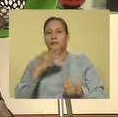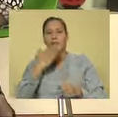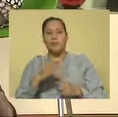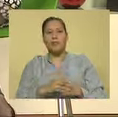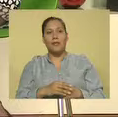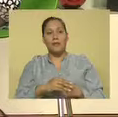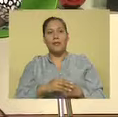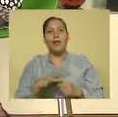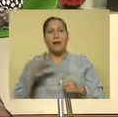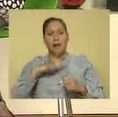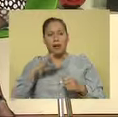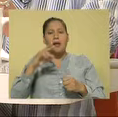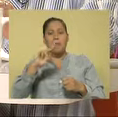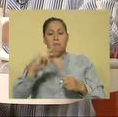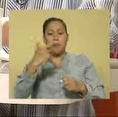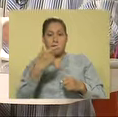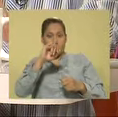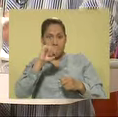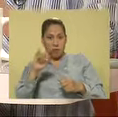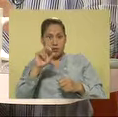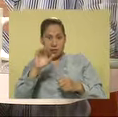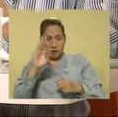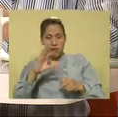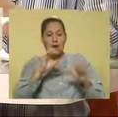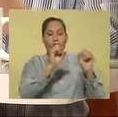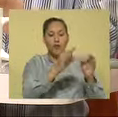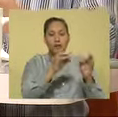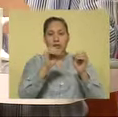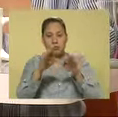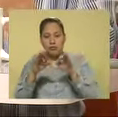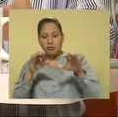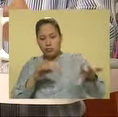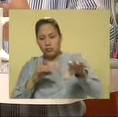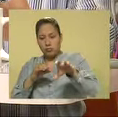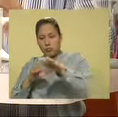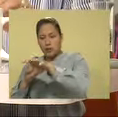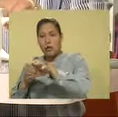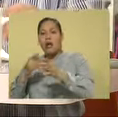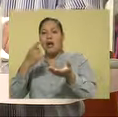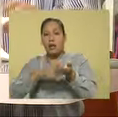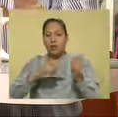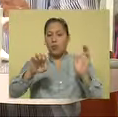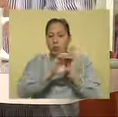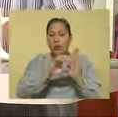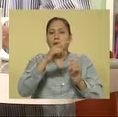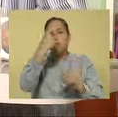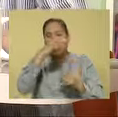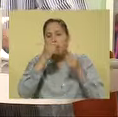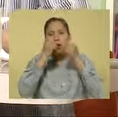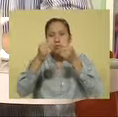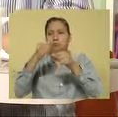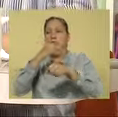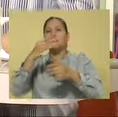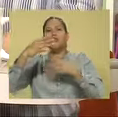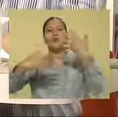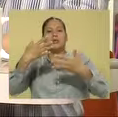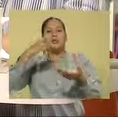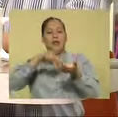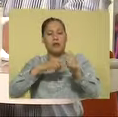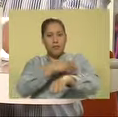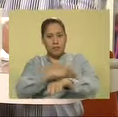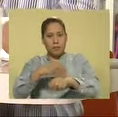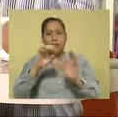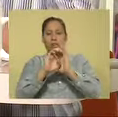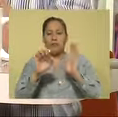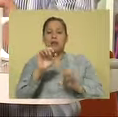tiene diferentes este dependencias unidades de atención a la violencia familiar por ejemplo tiene a civa